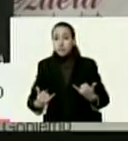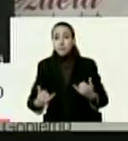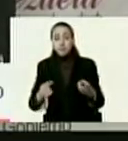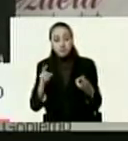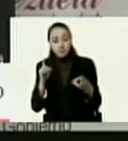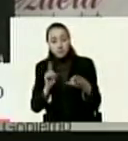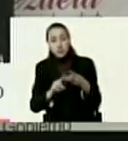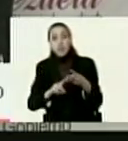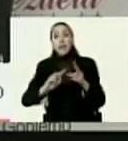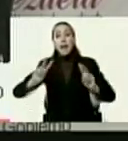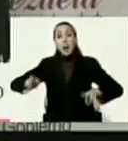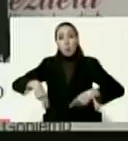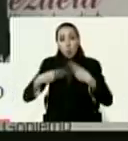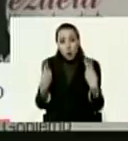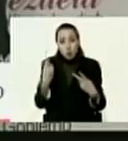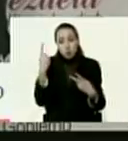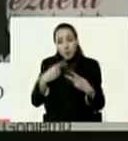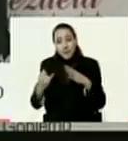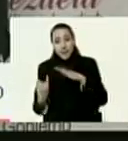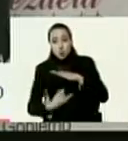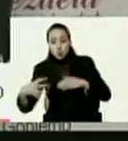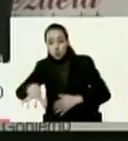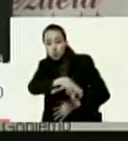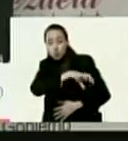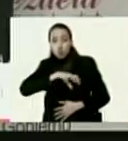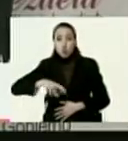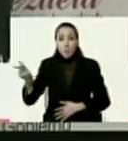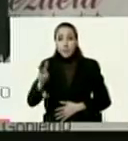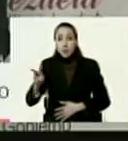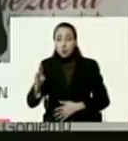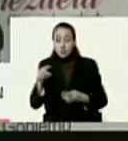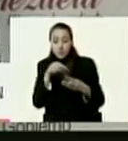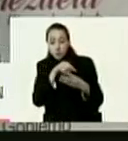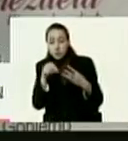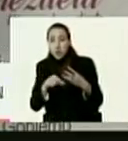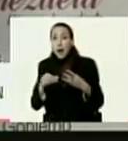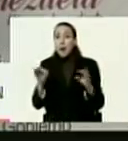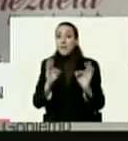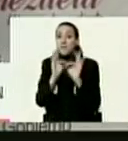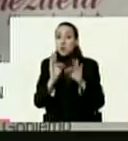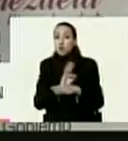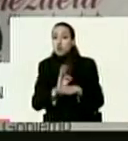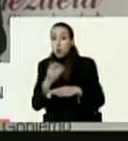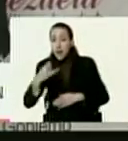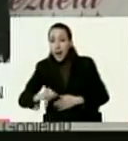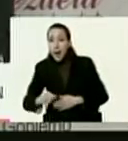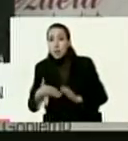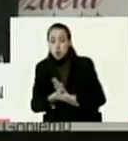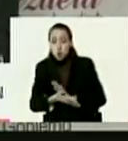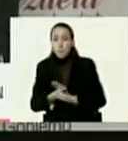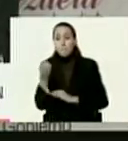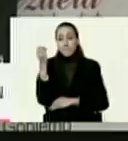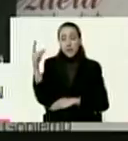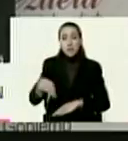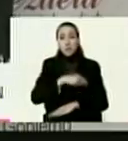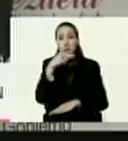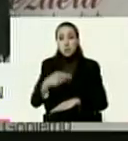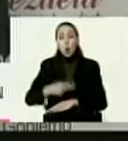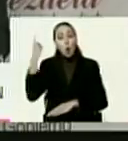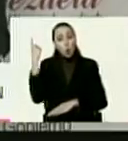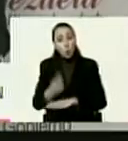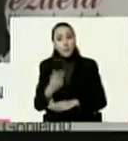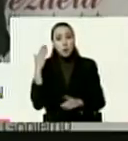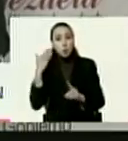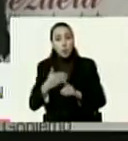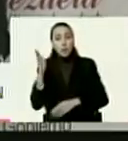la modernización de las instituciones del Estado. En esas tres funciones viene la Asamblea Nacional Constituyente cumpliendo con sus cometidos. Son dos